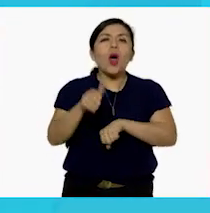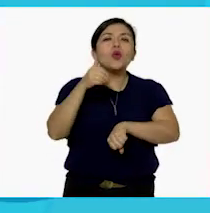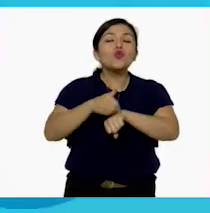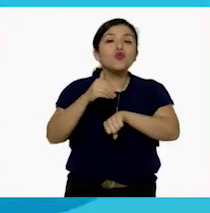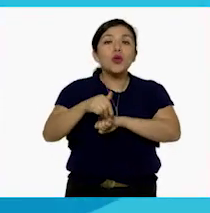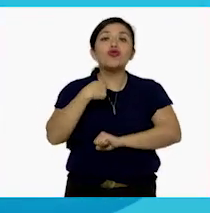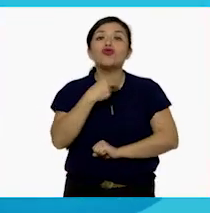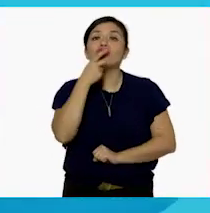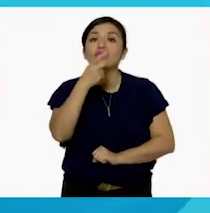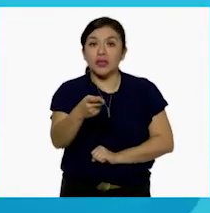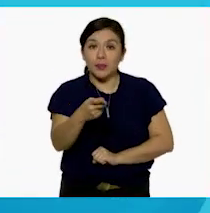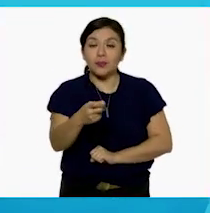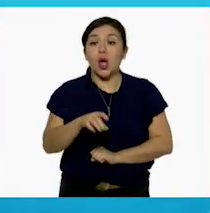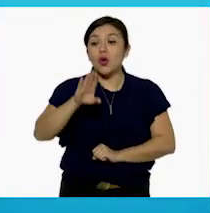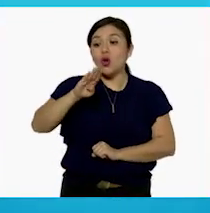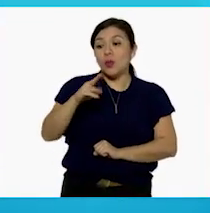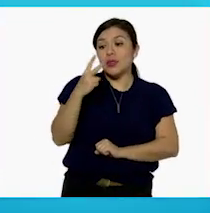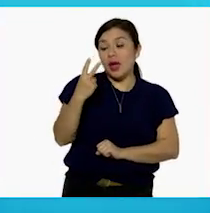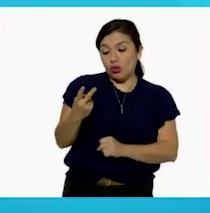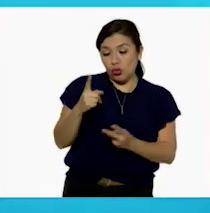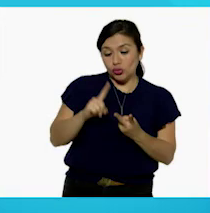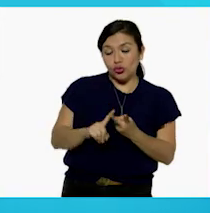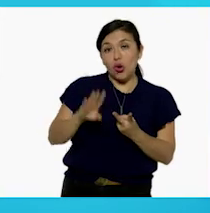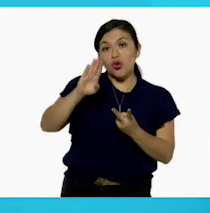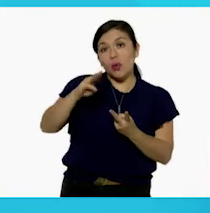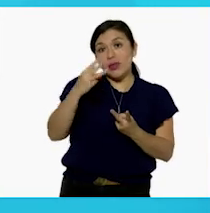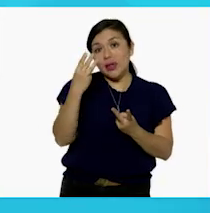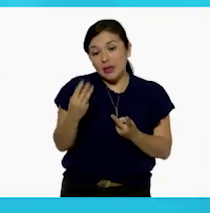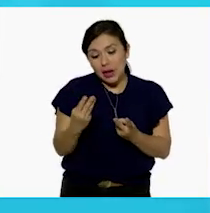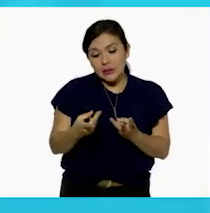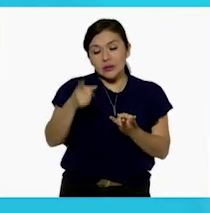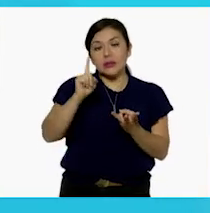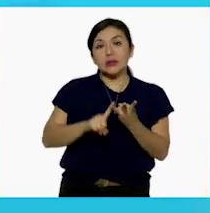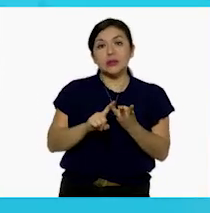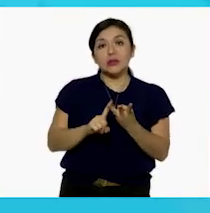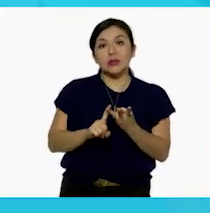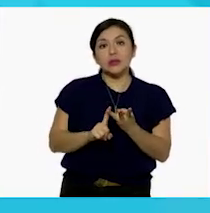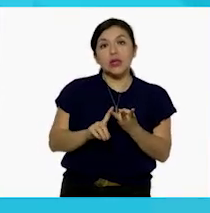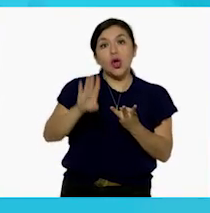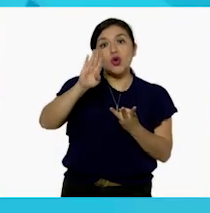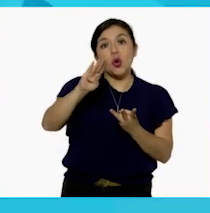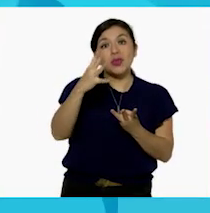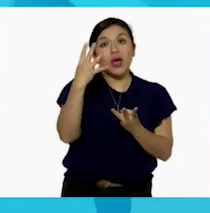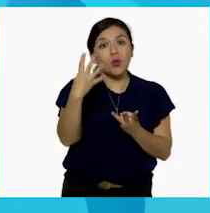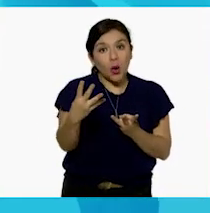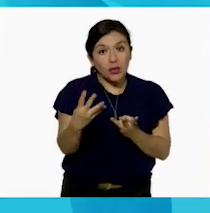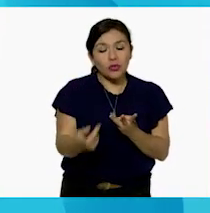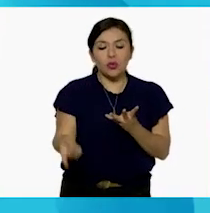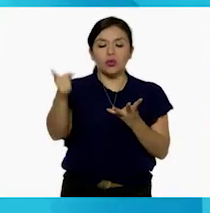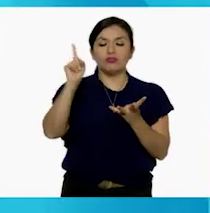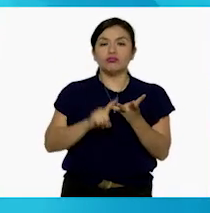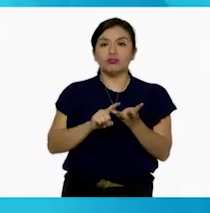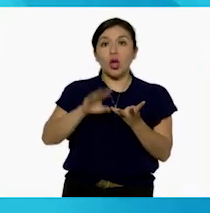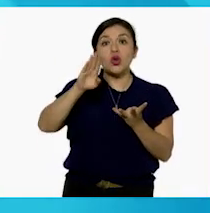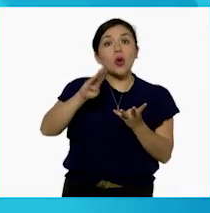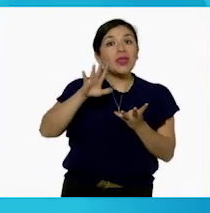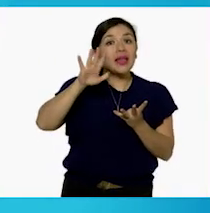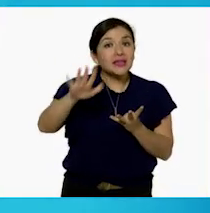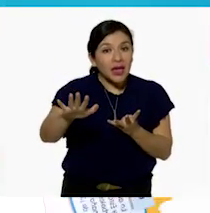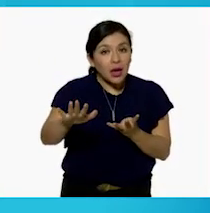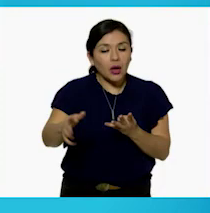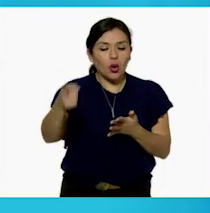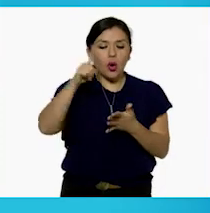voy a mencionar. La 92, ajá, la 93, sí, la 94, ajá, la